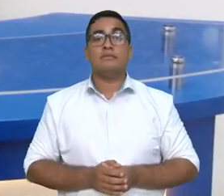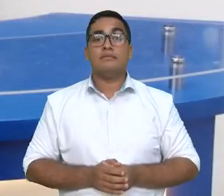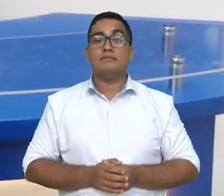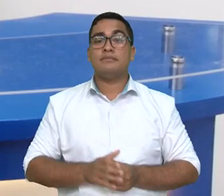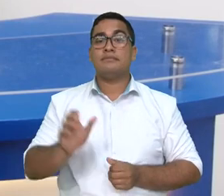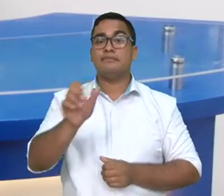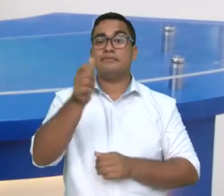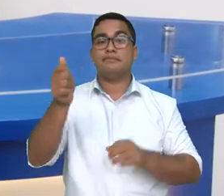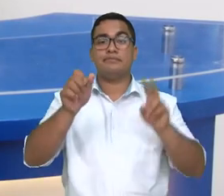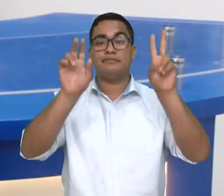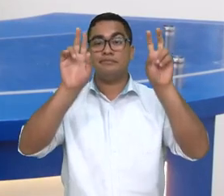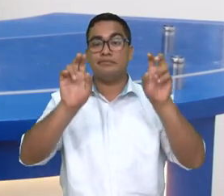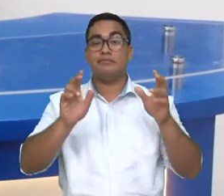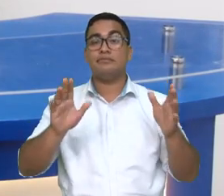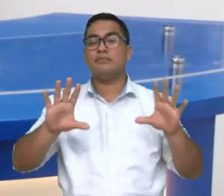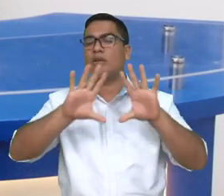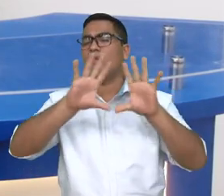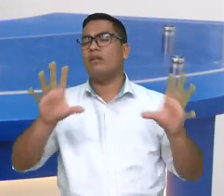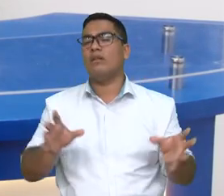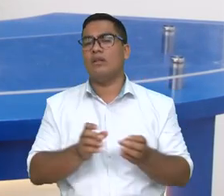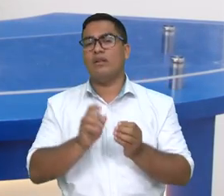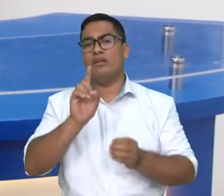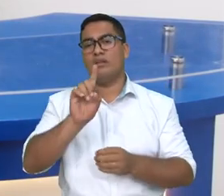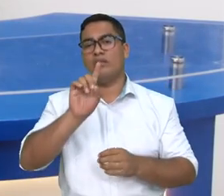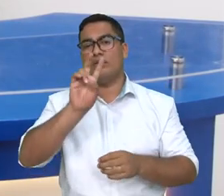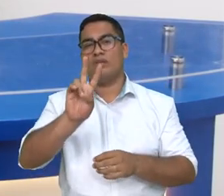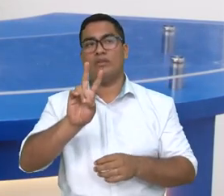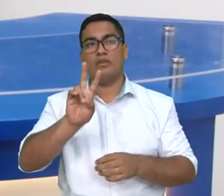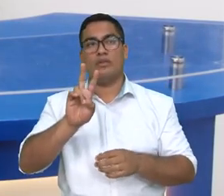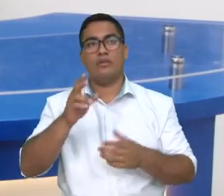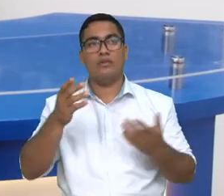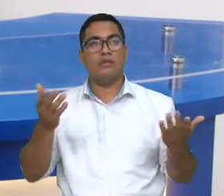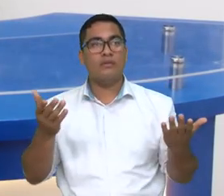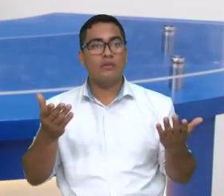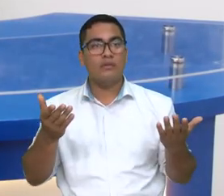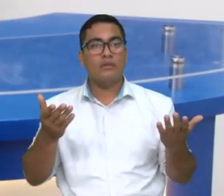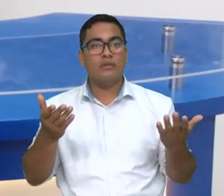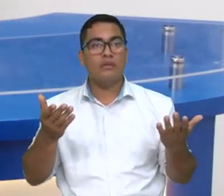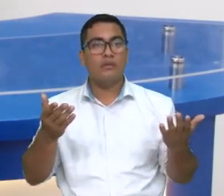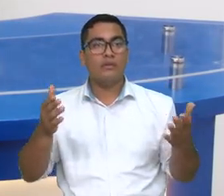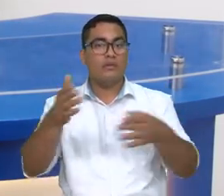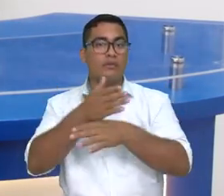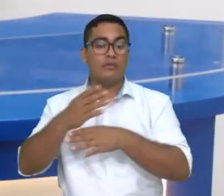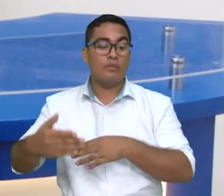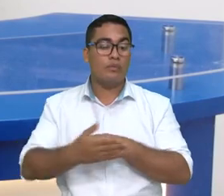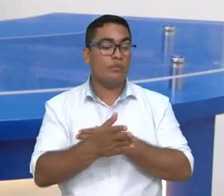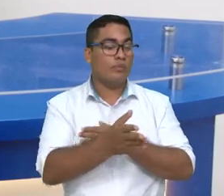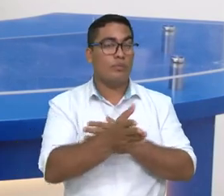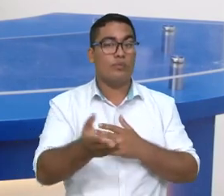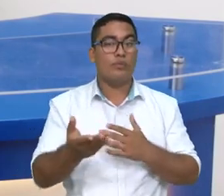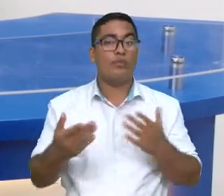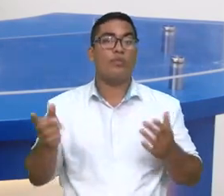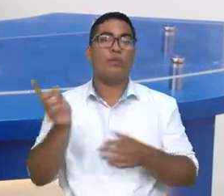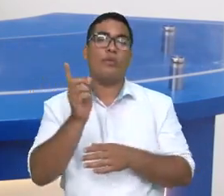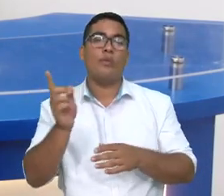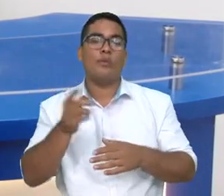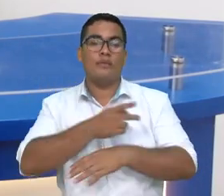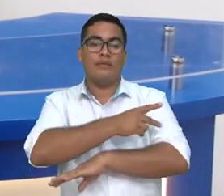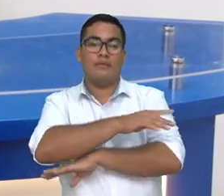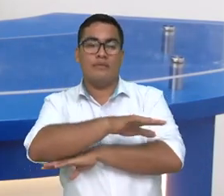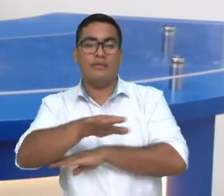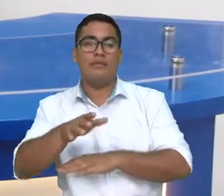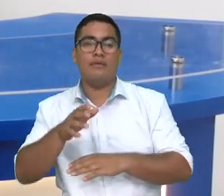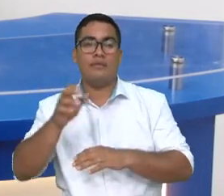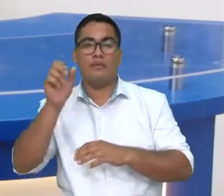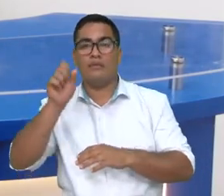En otras informaciones, un total de 12 jaulas flotantes para la promoción del cultivo de pargo lunarejo en la zona del Pacífico Sur y